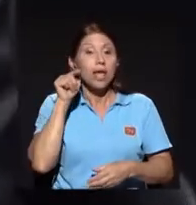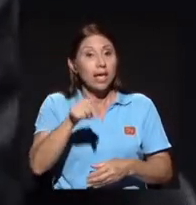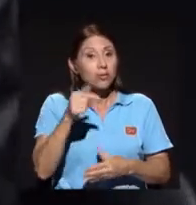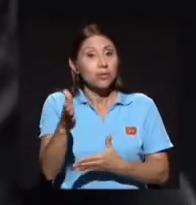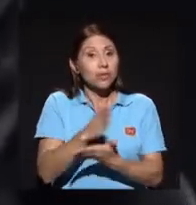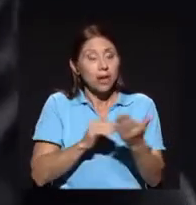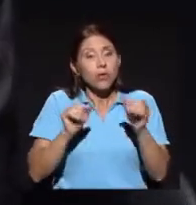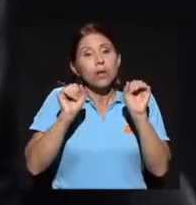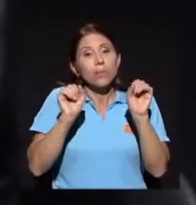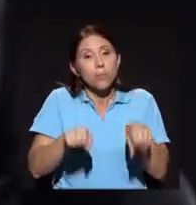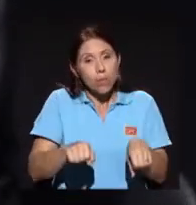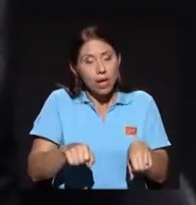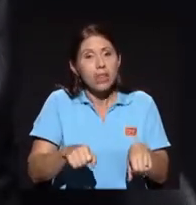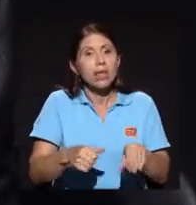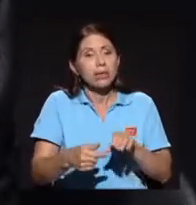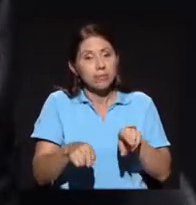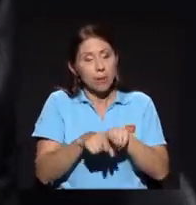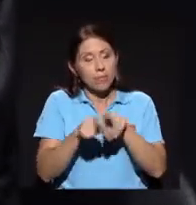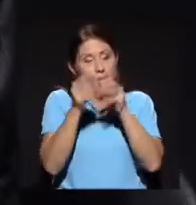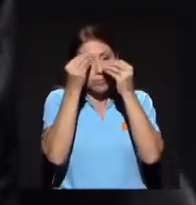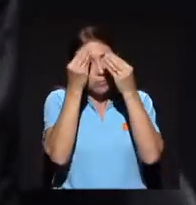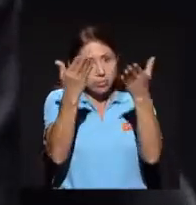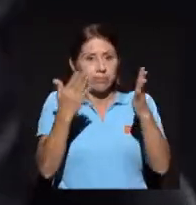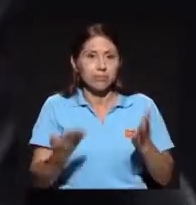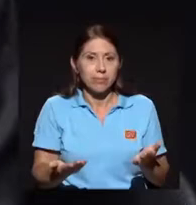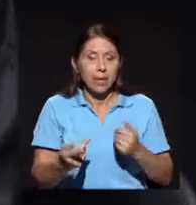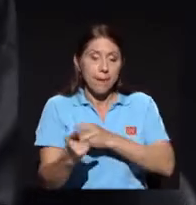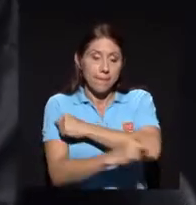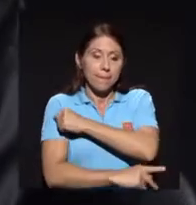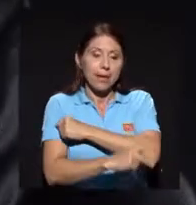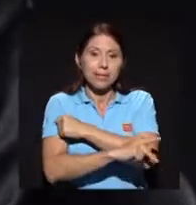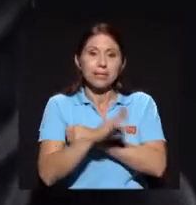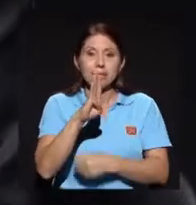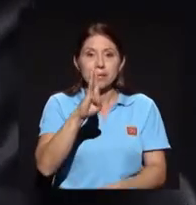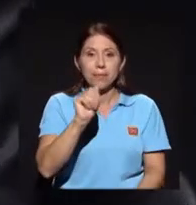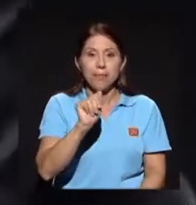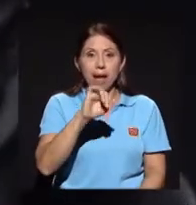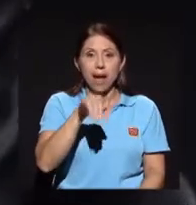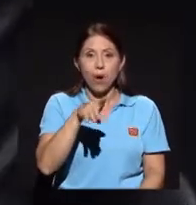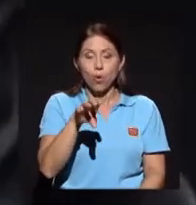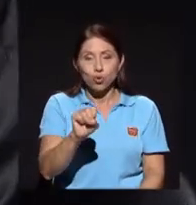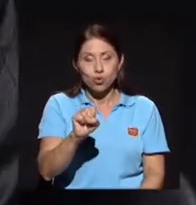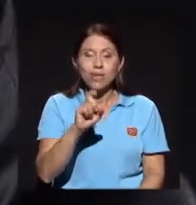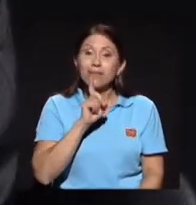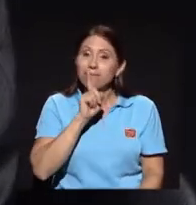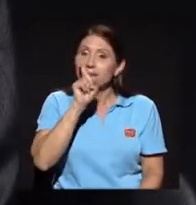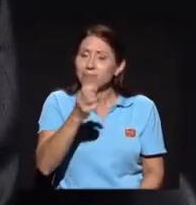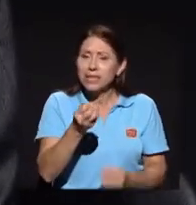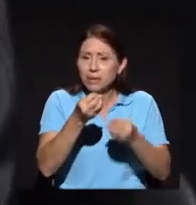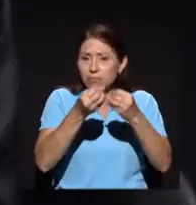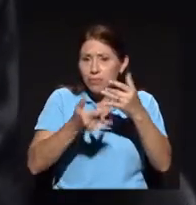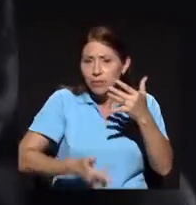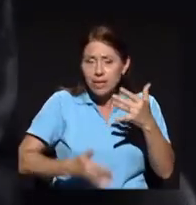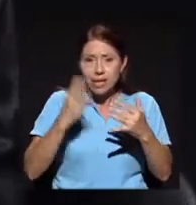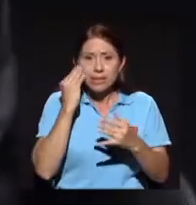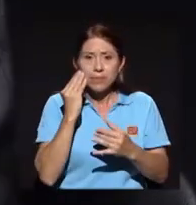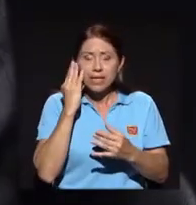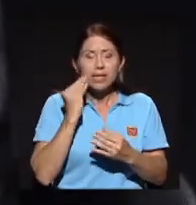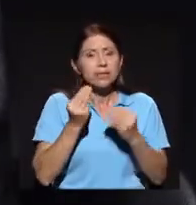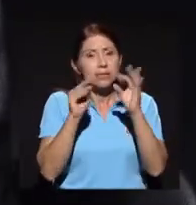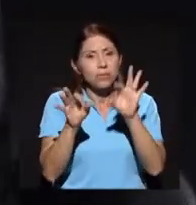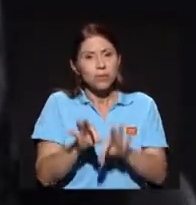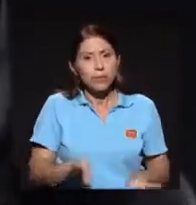reportarse países bajos en fin las experiencias son múltiples y muy muy muy